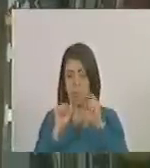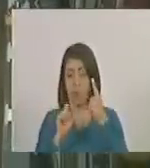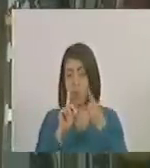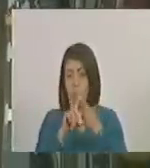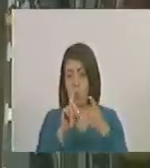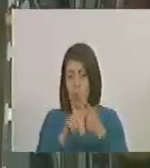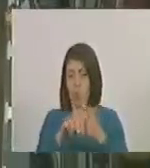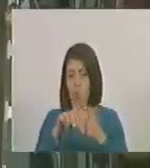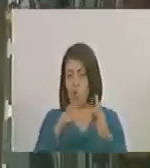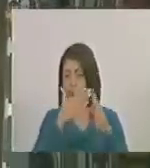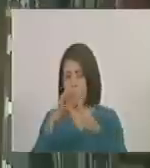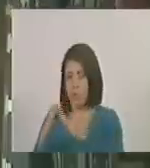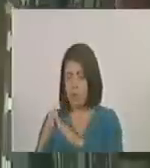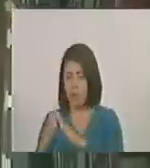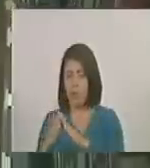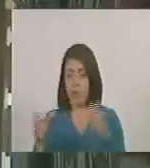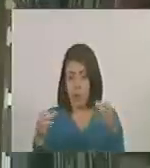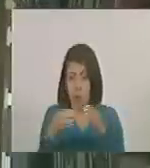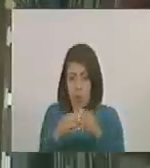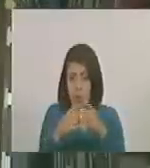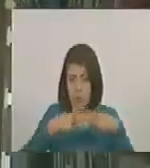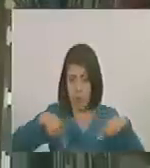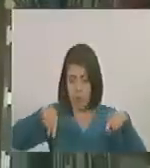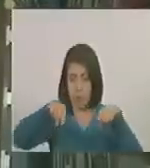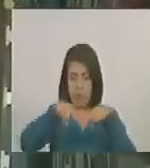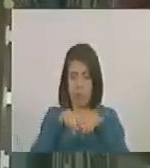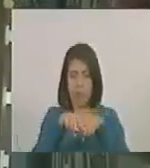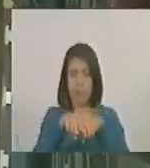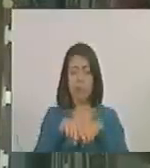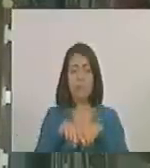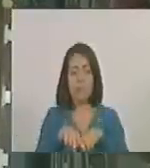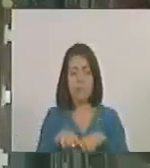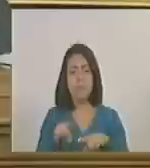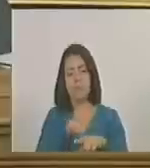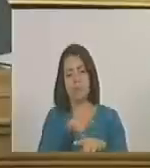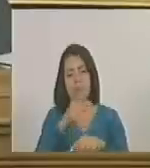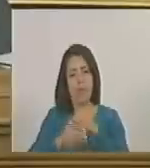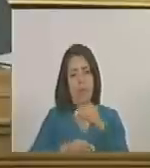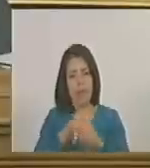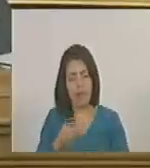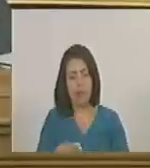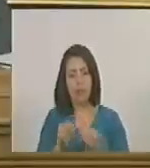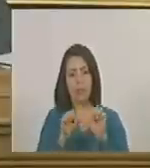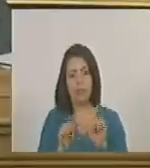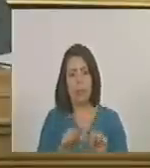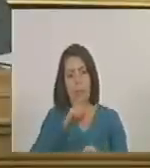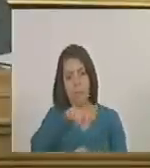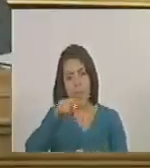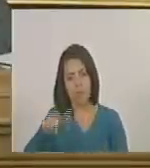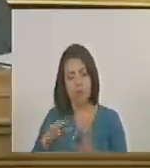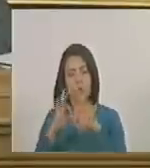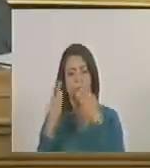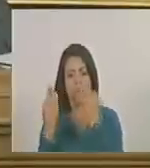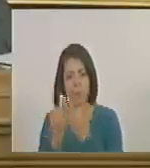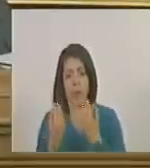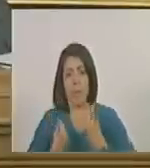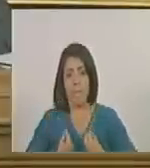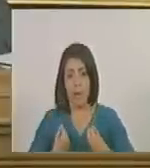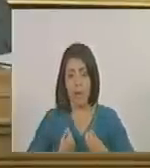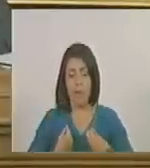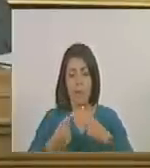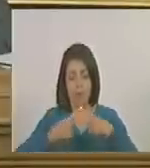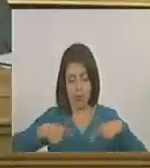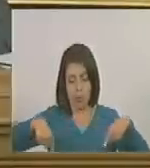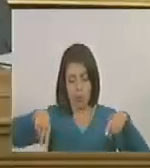1. Comunidad, núcleo espacial básico e indivisible constituido por personas y familias que habitan en un